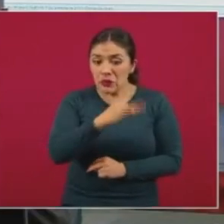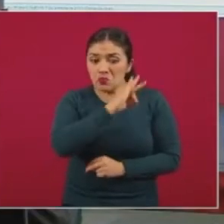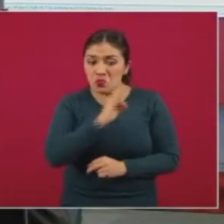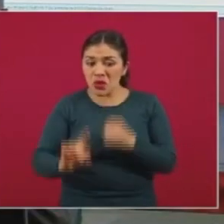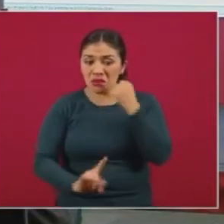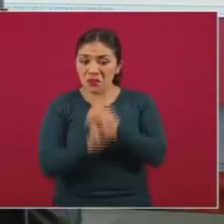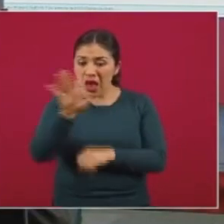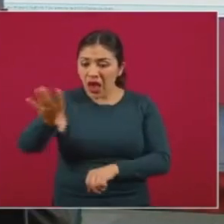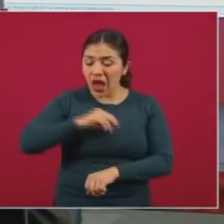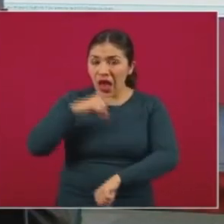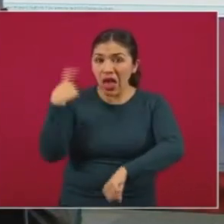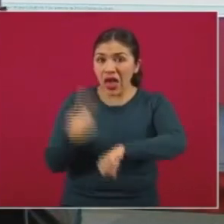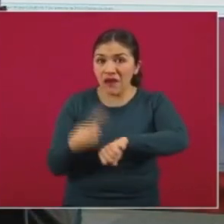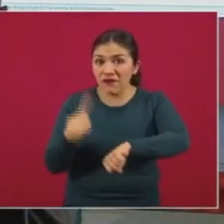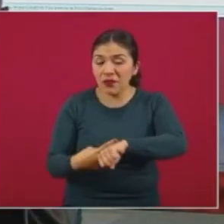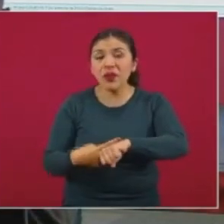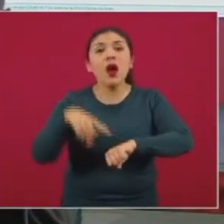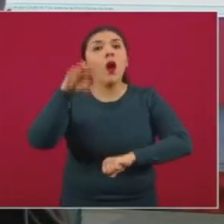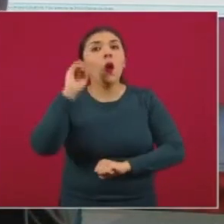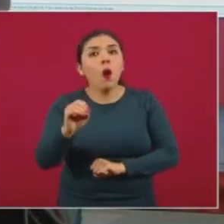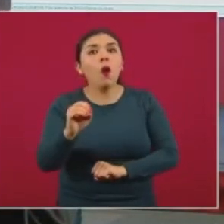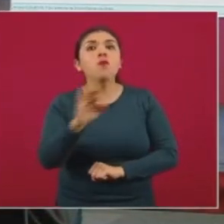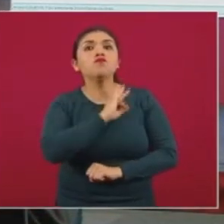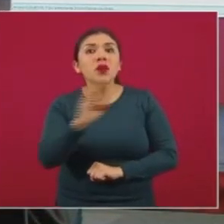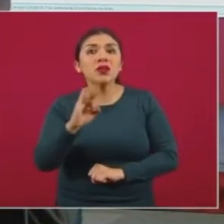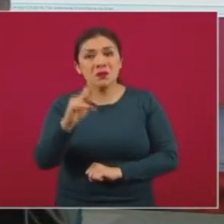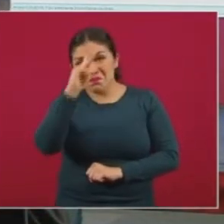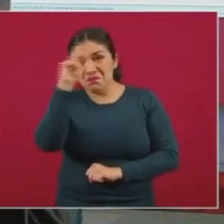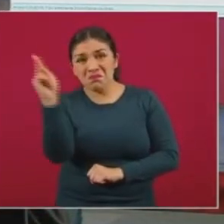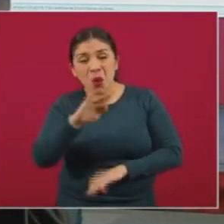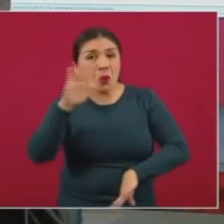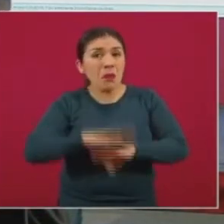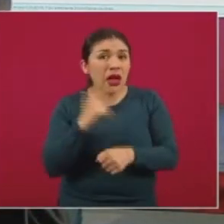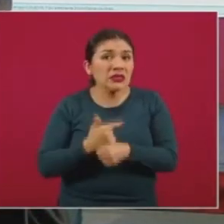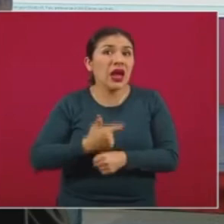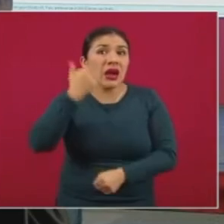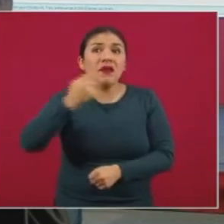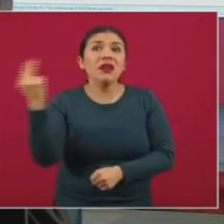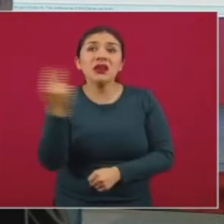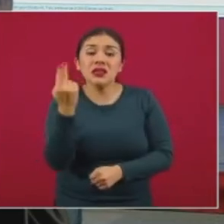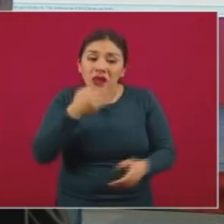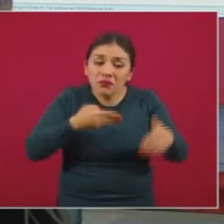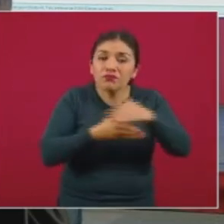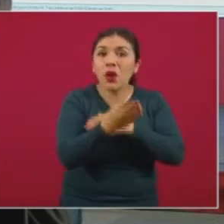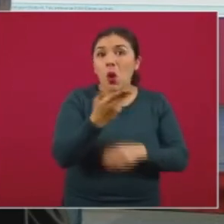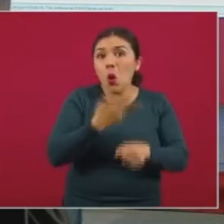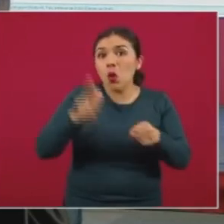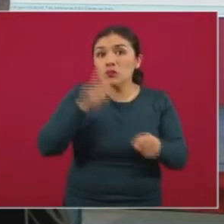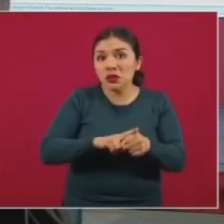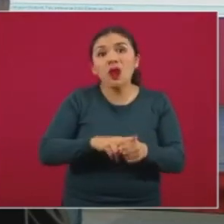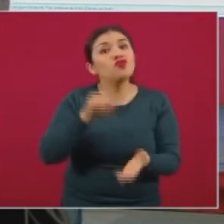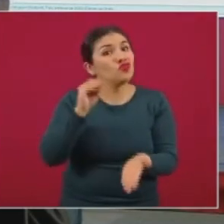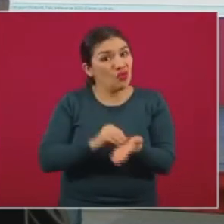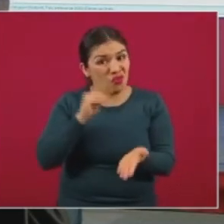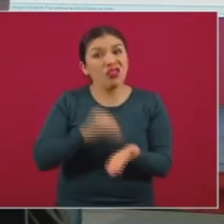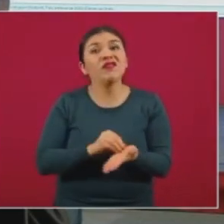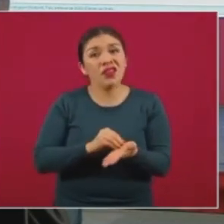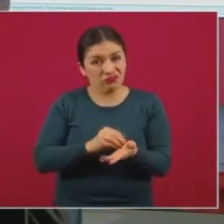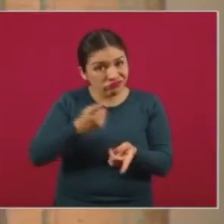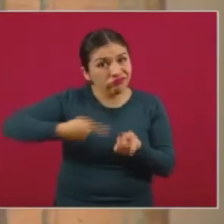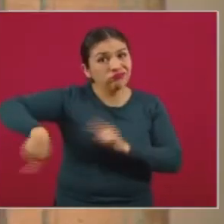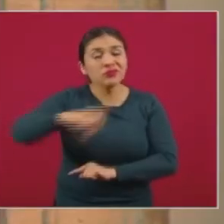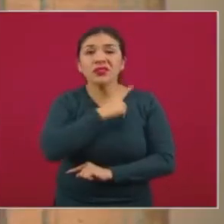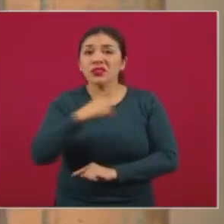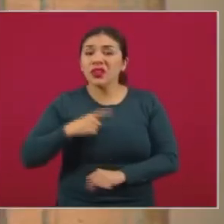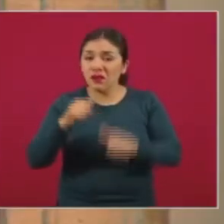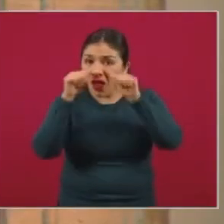la enfermedad, inclusive llegar a una situación de gravedad y requerir una hospitalización, se mantiene. Entonces,